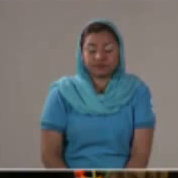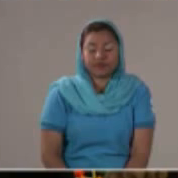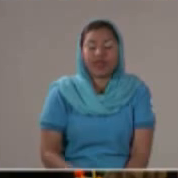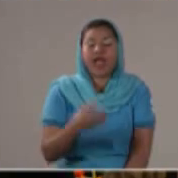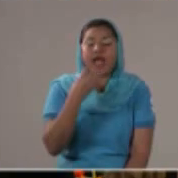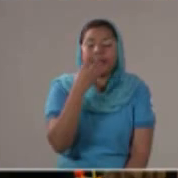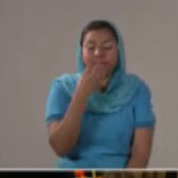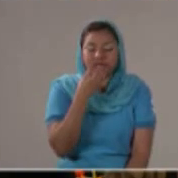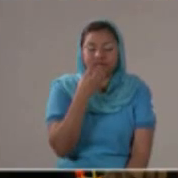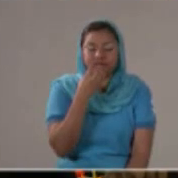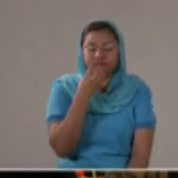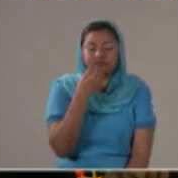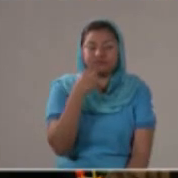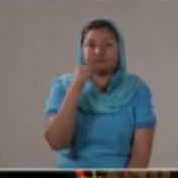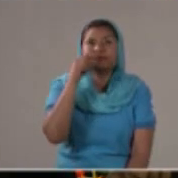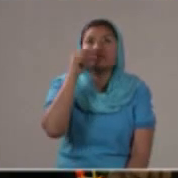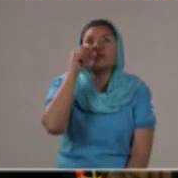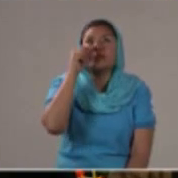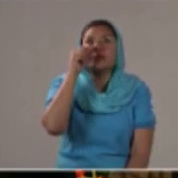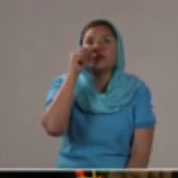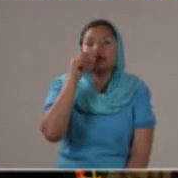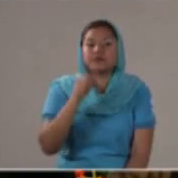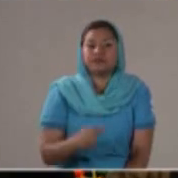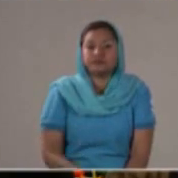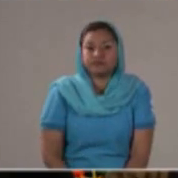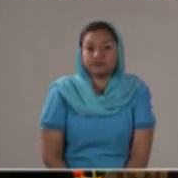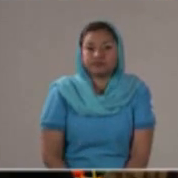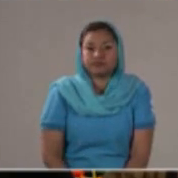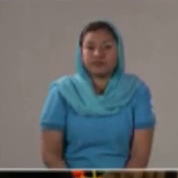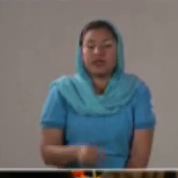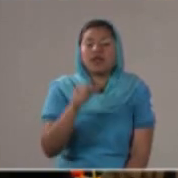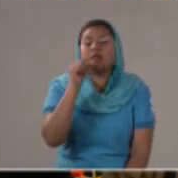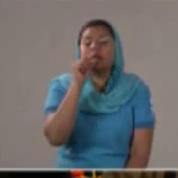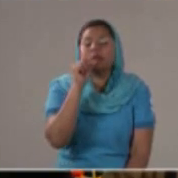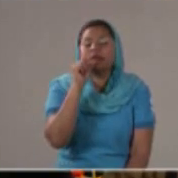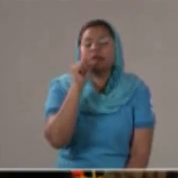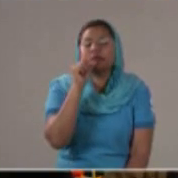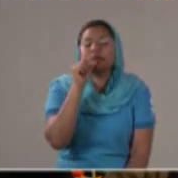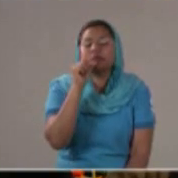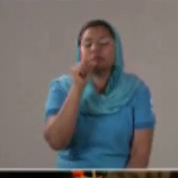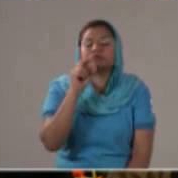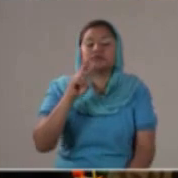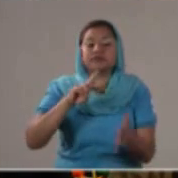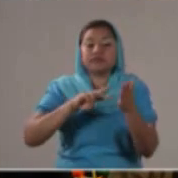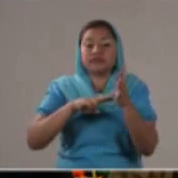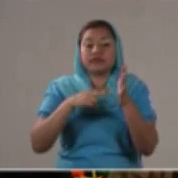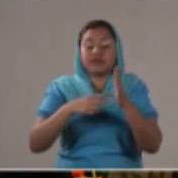Pan y vino. Vino representando la vida nueva,